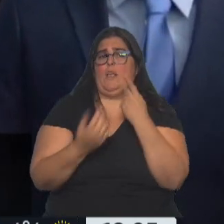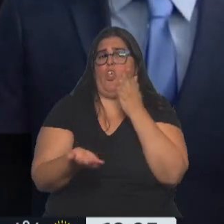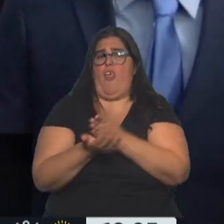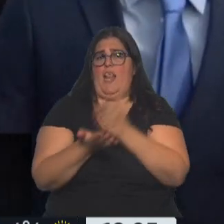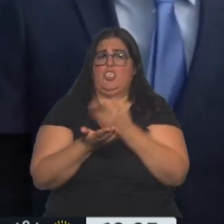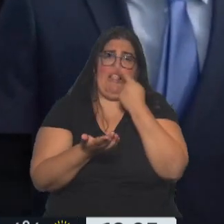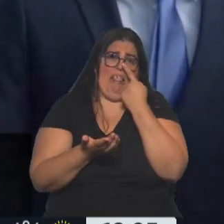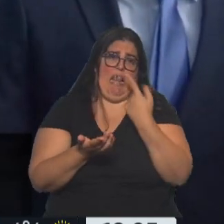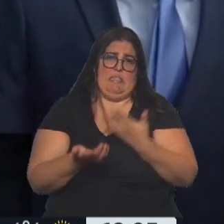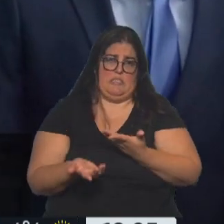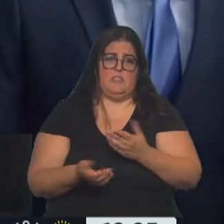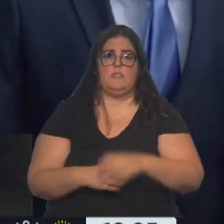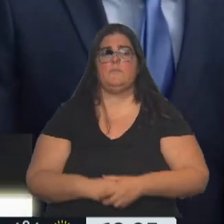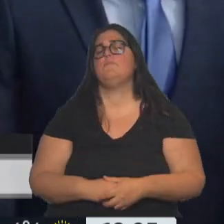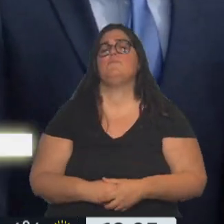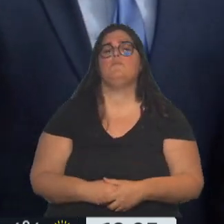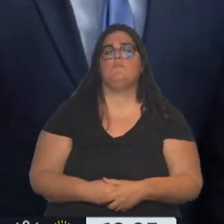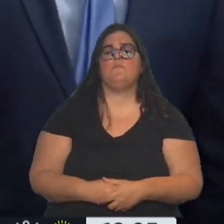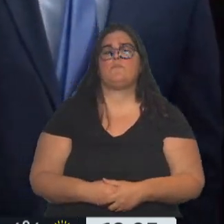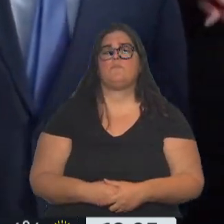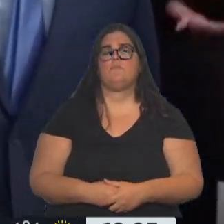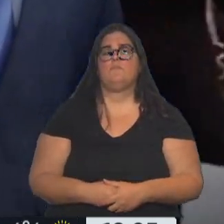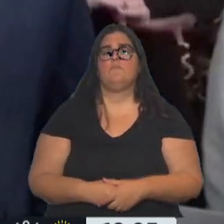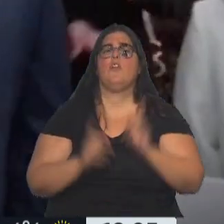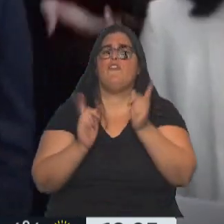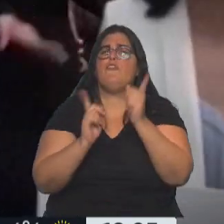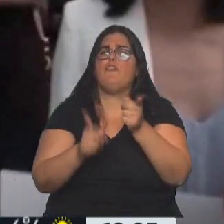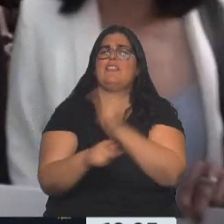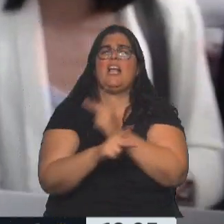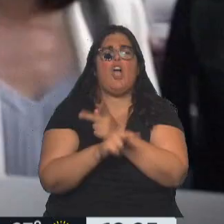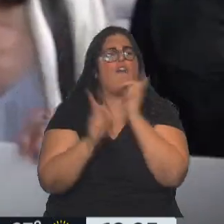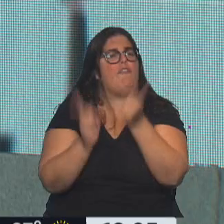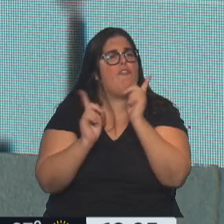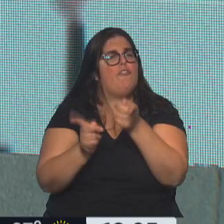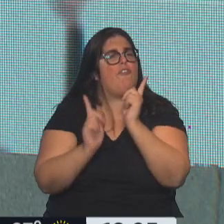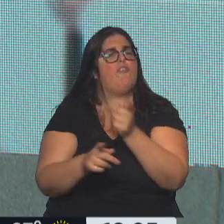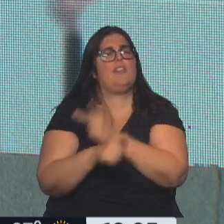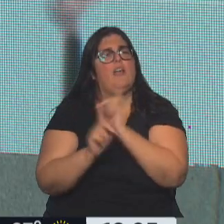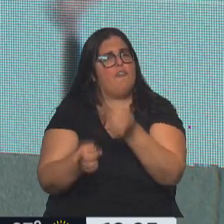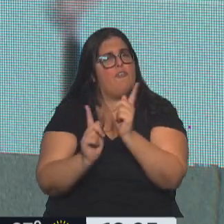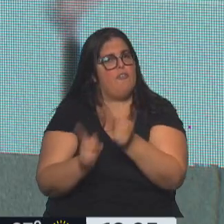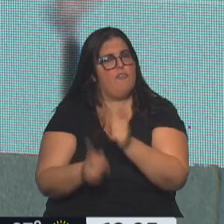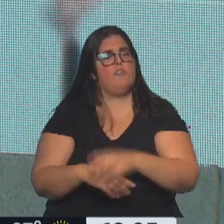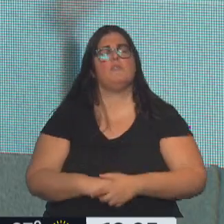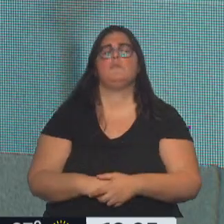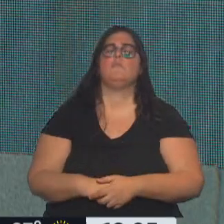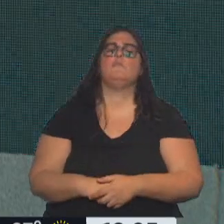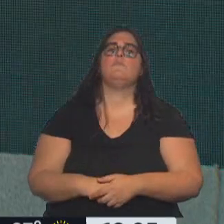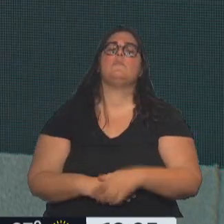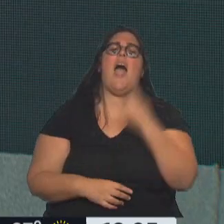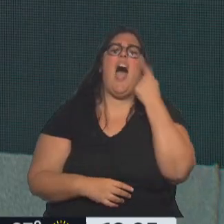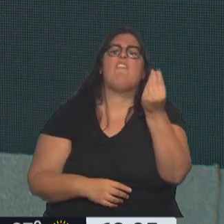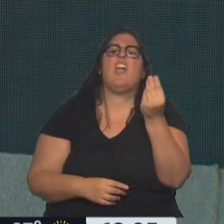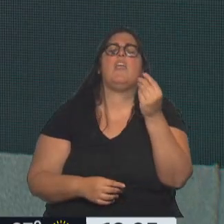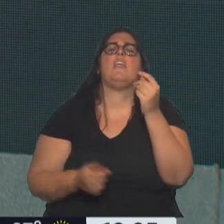intereses. Keep TikTok. Bueno, y veamos cuáles son las prohibiciones